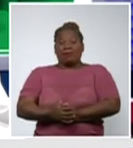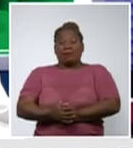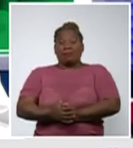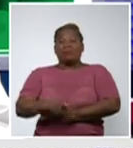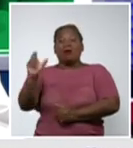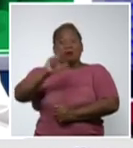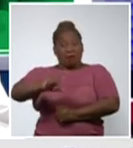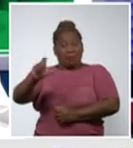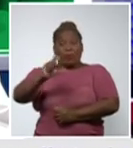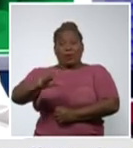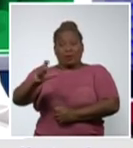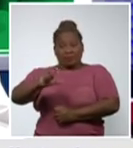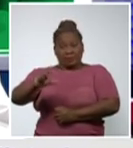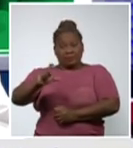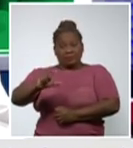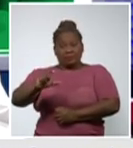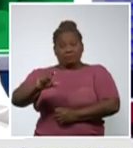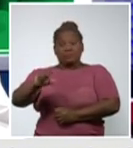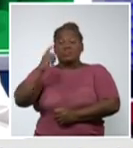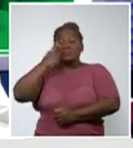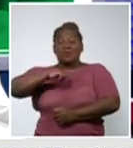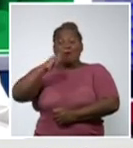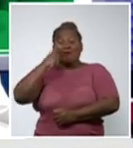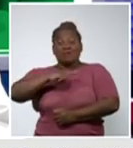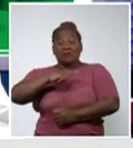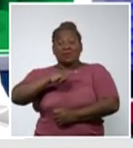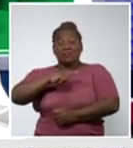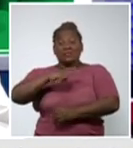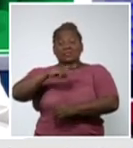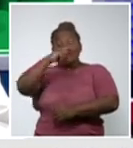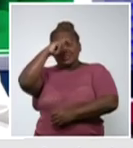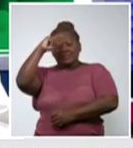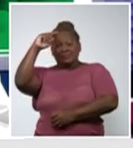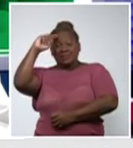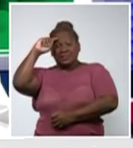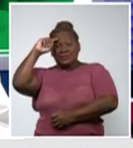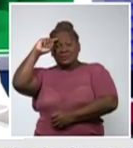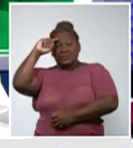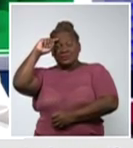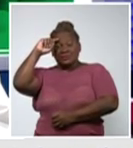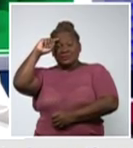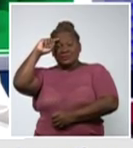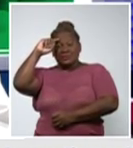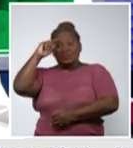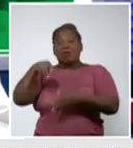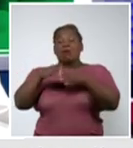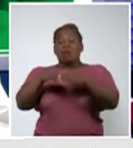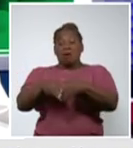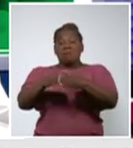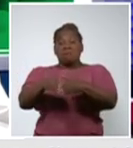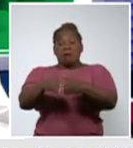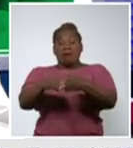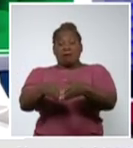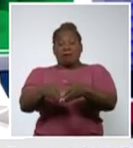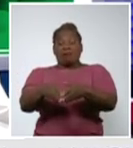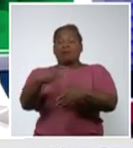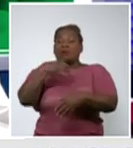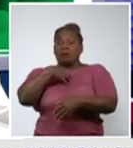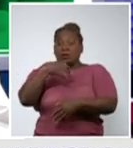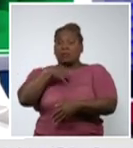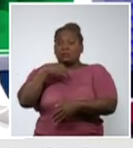Camagüey, Ciego de Ávila, Santi Espíritus, Granma, que ha ido teniendo